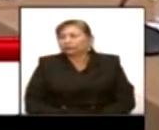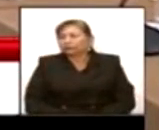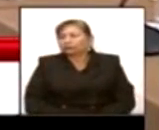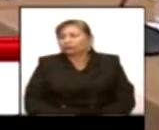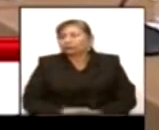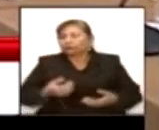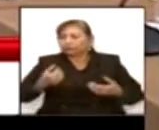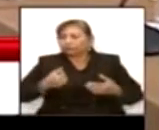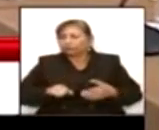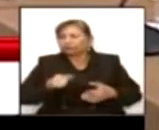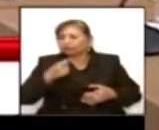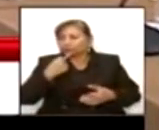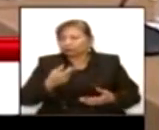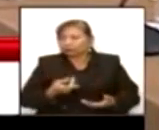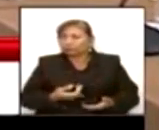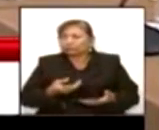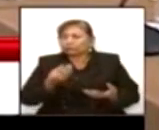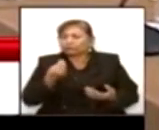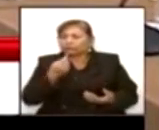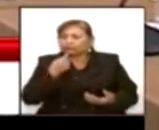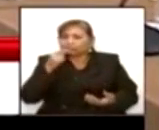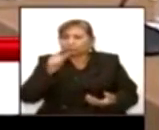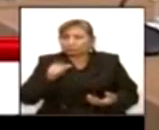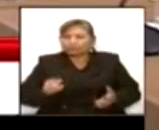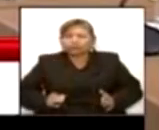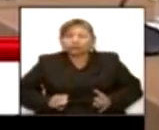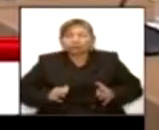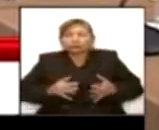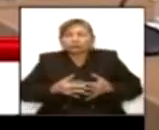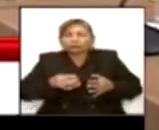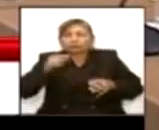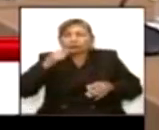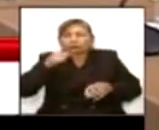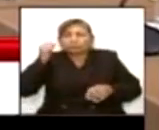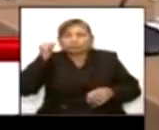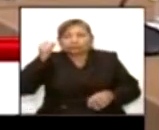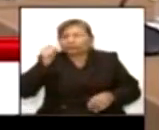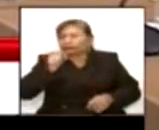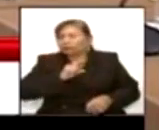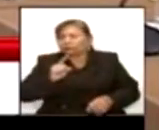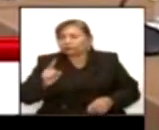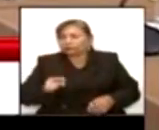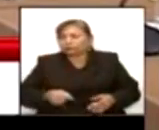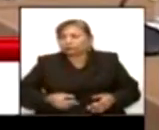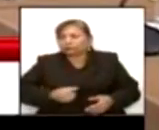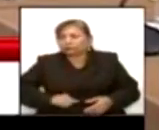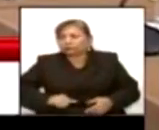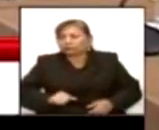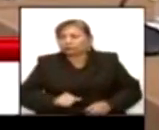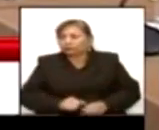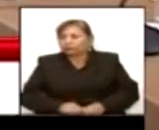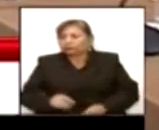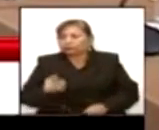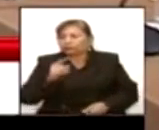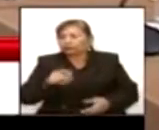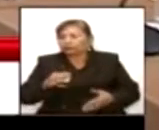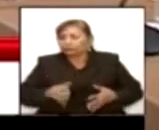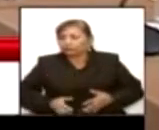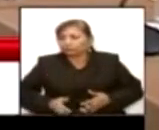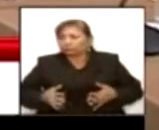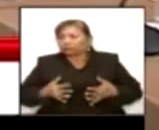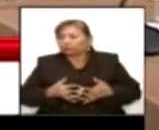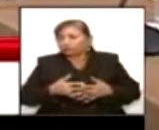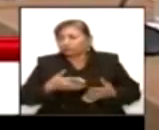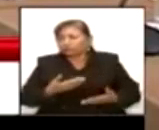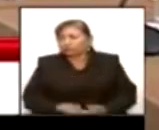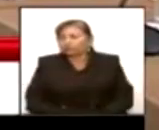aborto, presidente, y no me cansaré de decir, porque el concebido es sujeto de derecho, no el que recién nace, ¿eh? Repito, el concebido. Acabo de